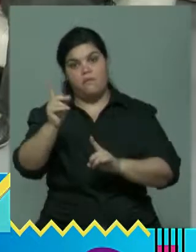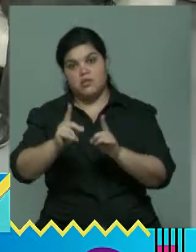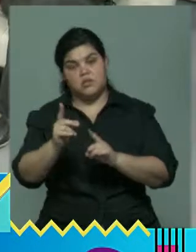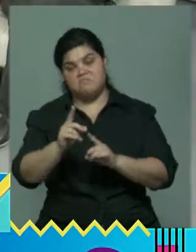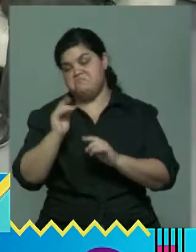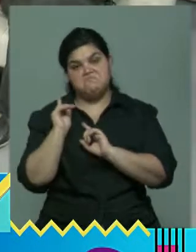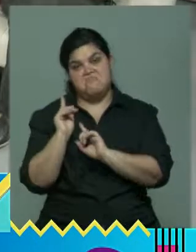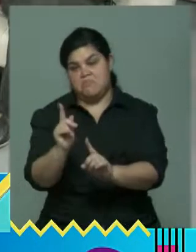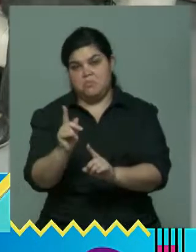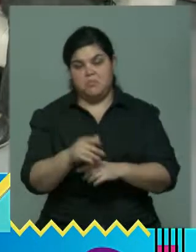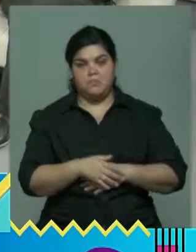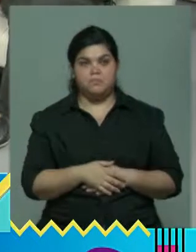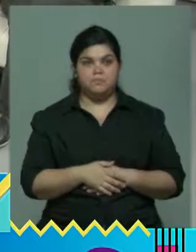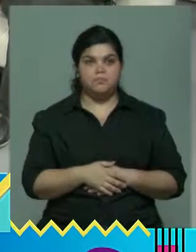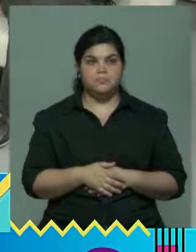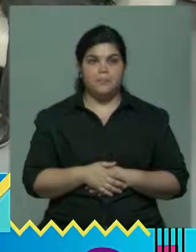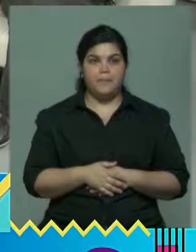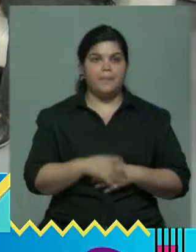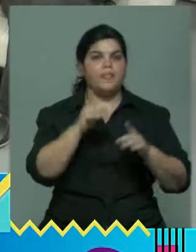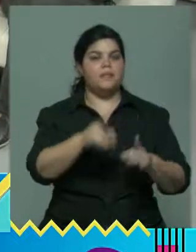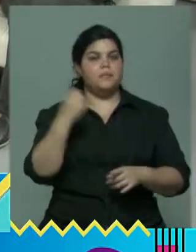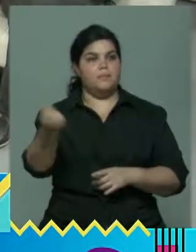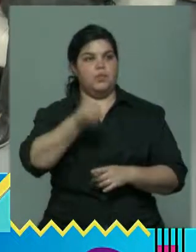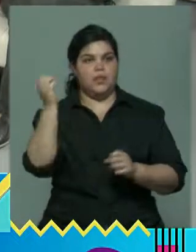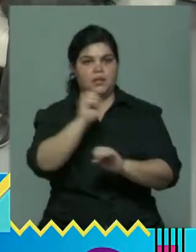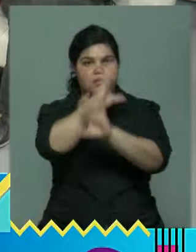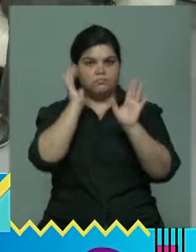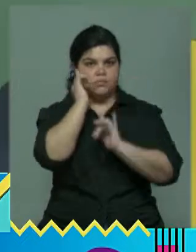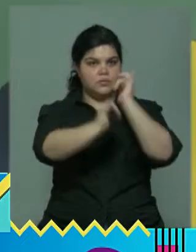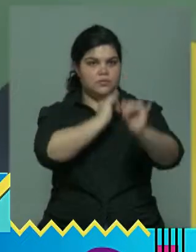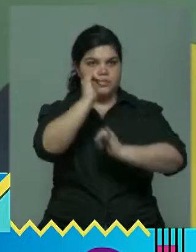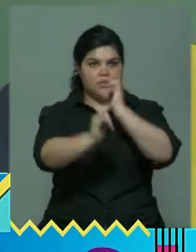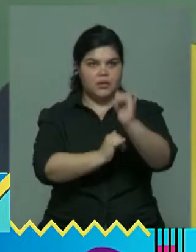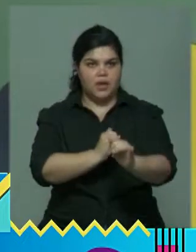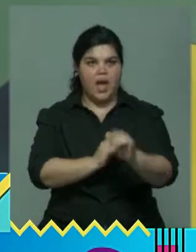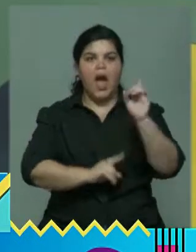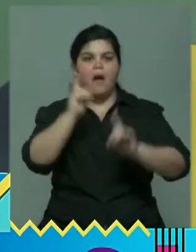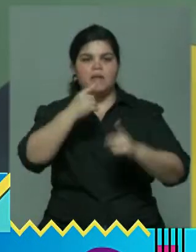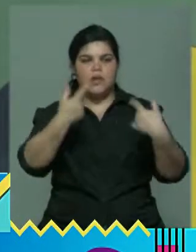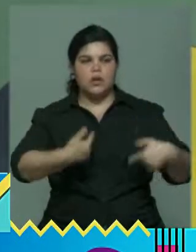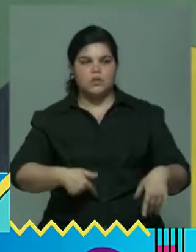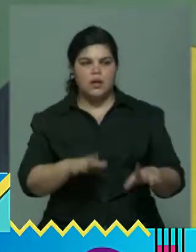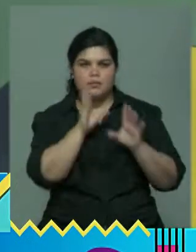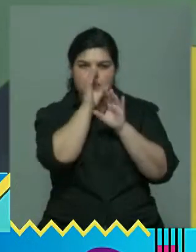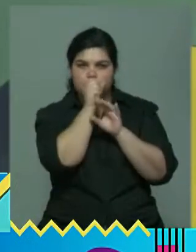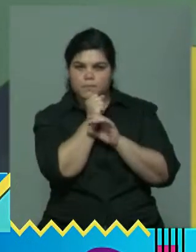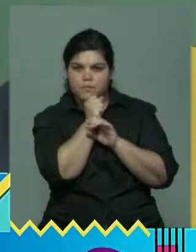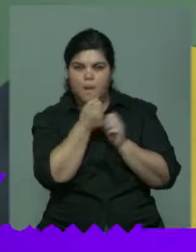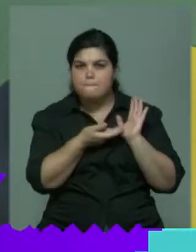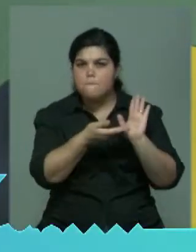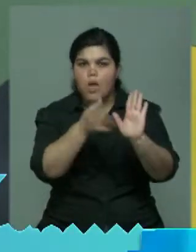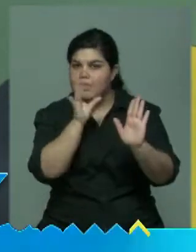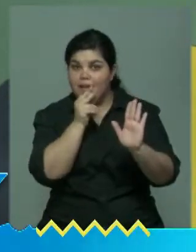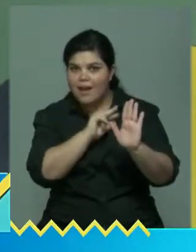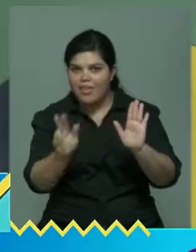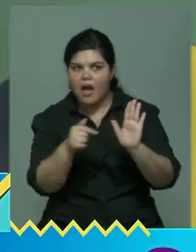es interesante destacar que la visibilización o la invisibilización de situaciones de discriminación a veces marca la